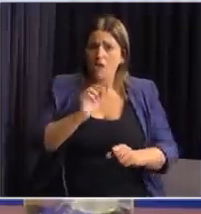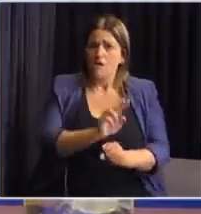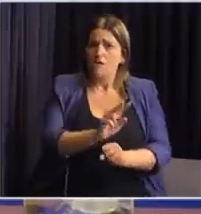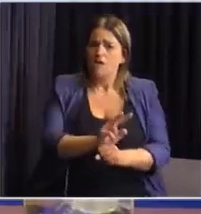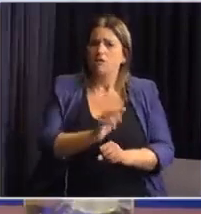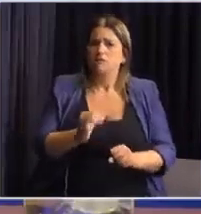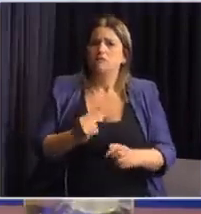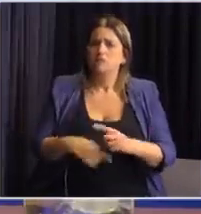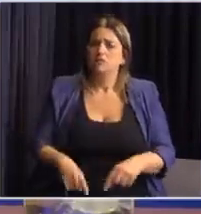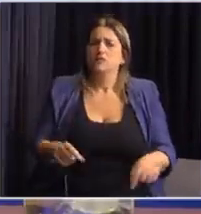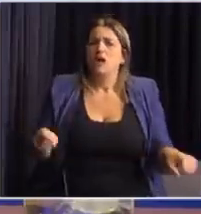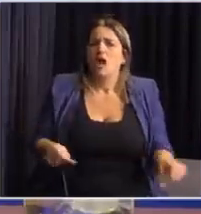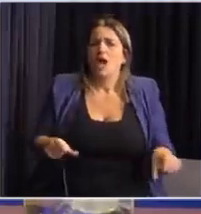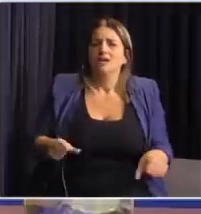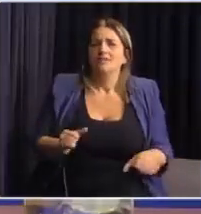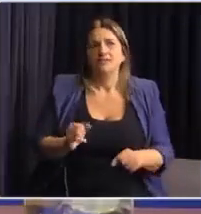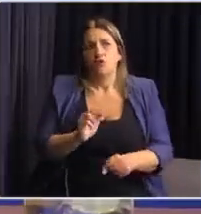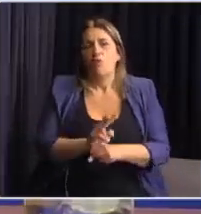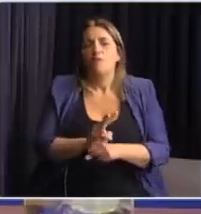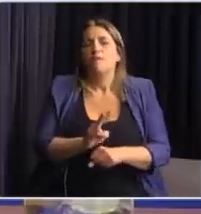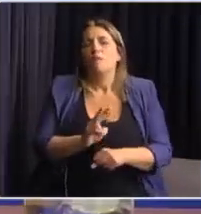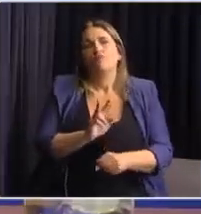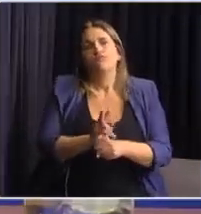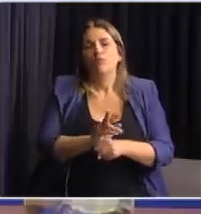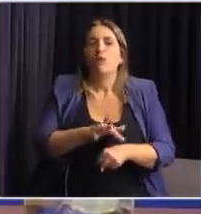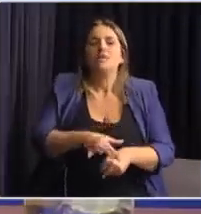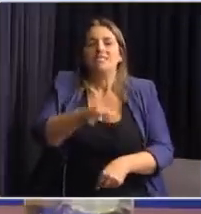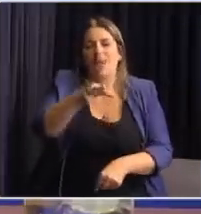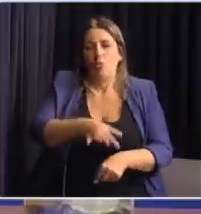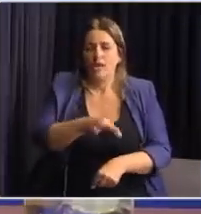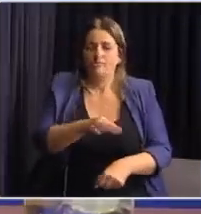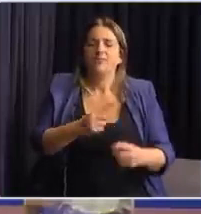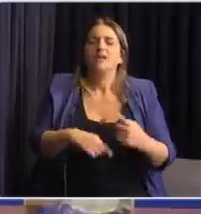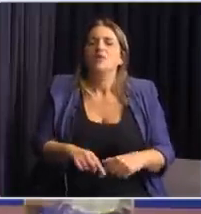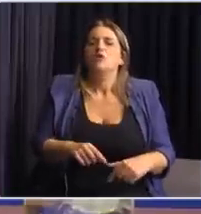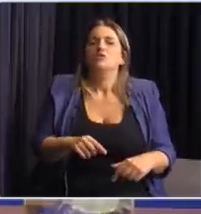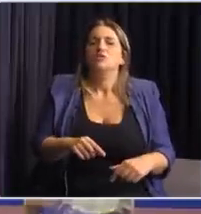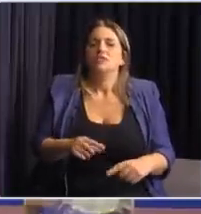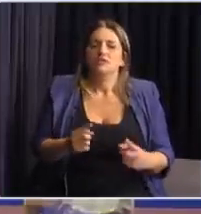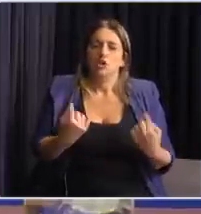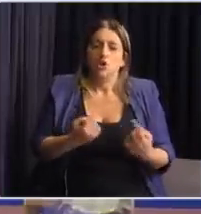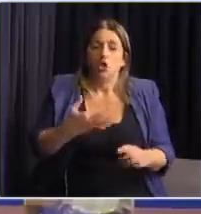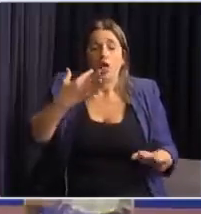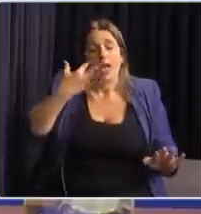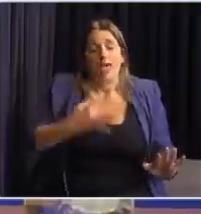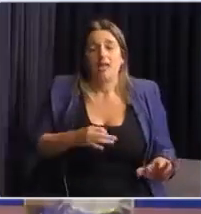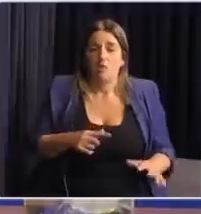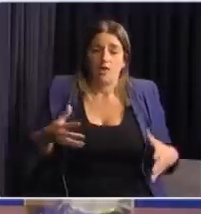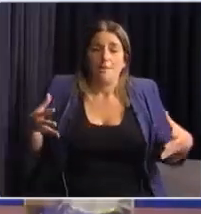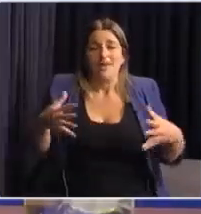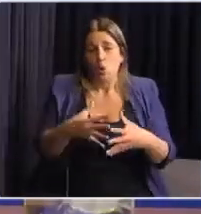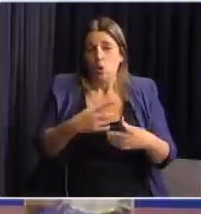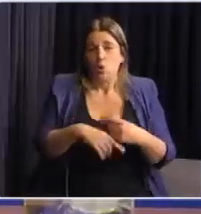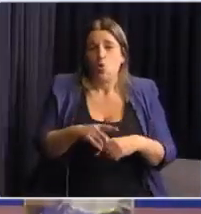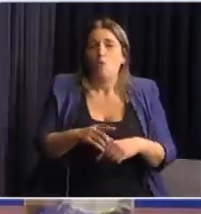y generaron lo que se llama la inmunidad celular. Entonces, consideramos que estos son parte de la población.